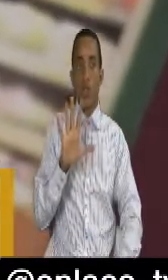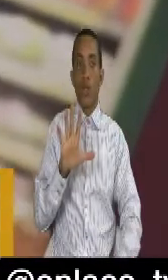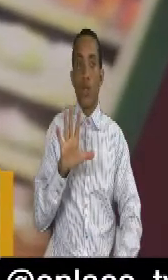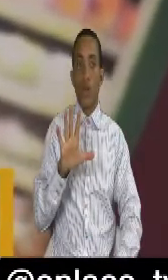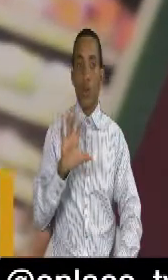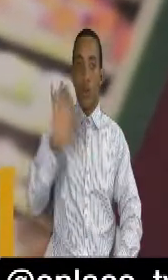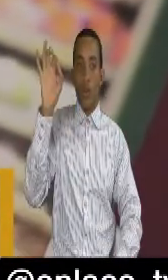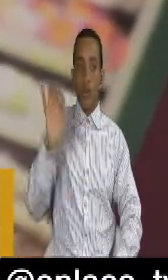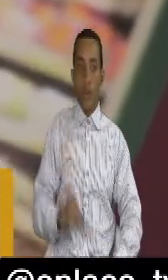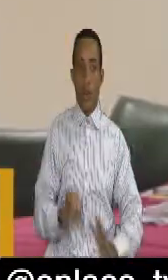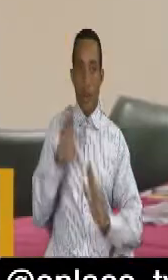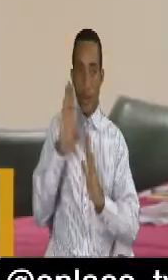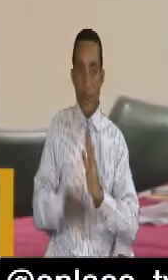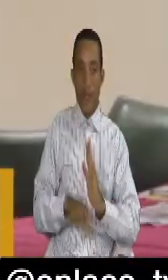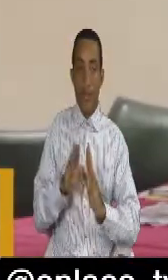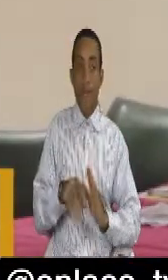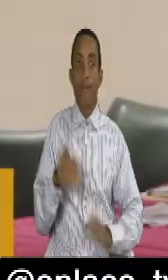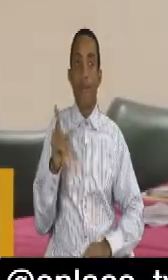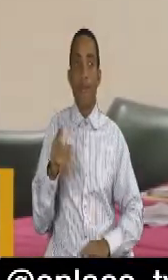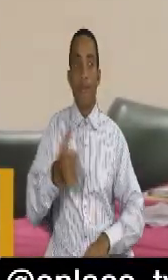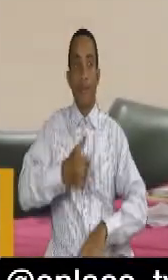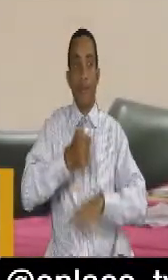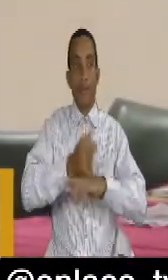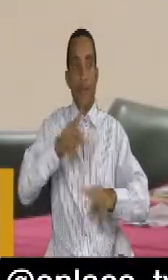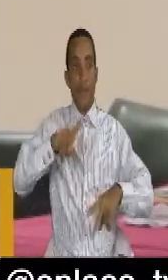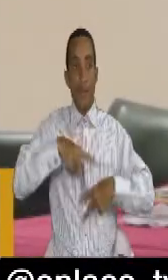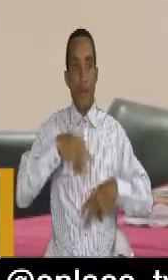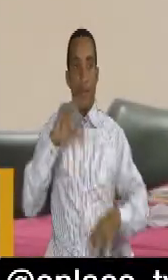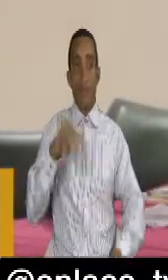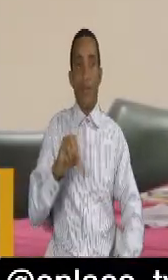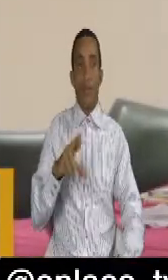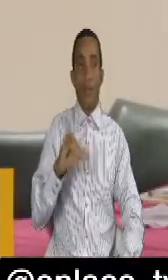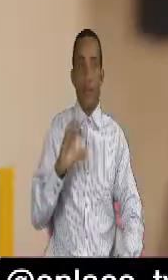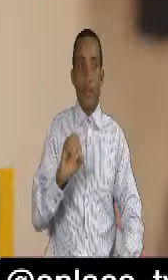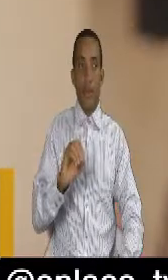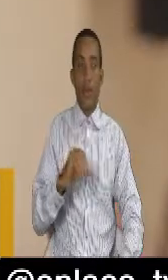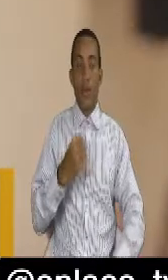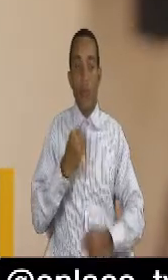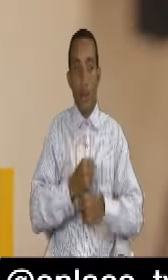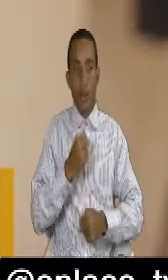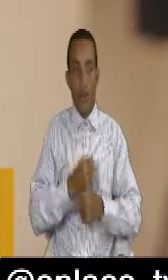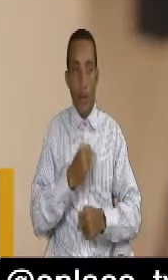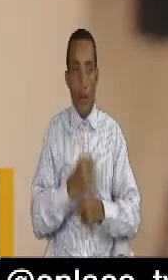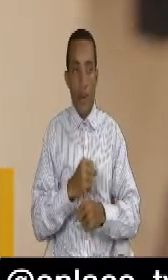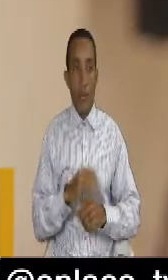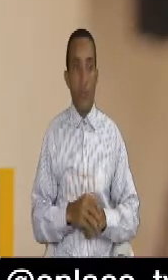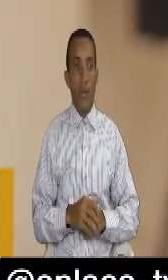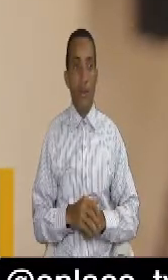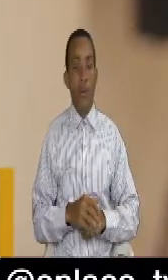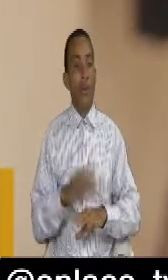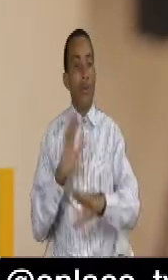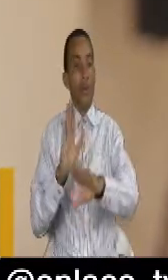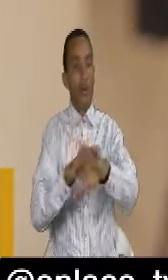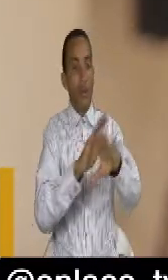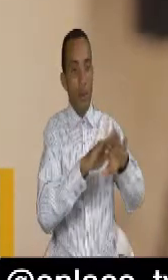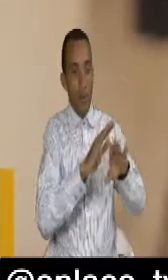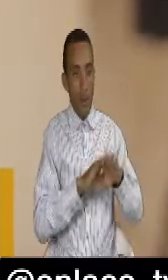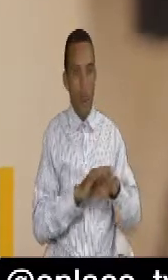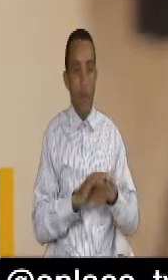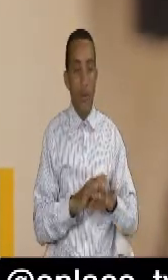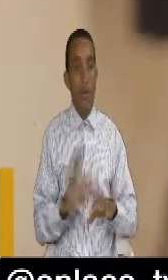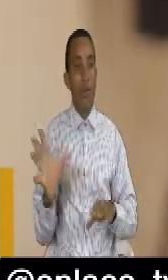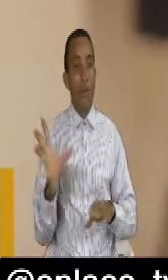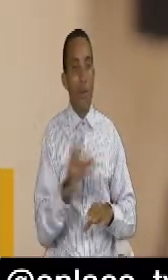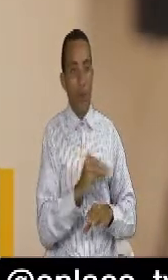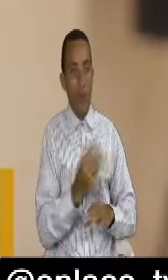así lo expresó el gerente de autoservicio La Quinta, Mario Guevara. Haciendo un trabajo para lanzar a la clientela de autoservicio La